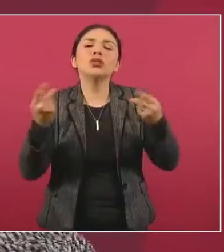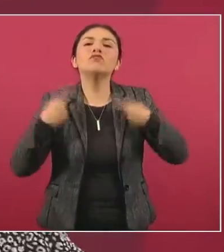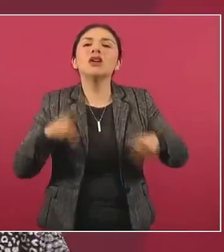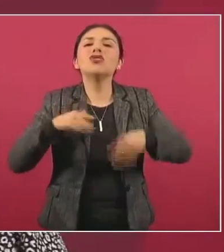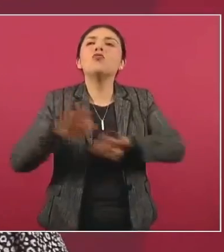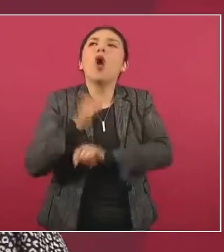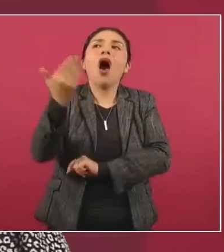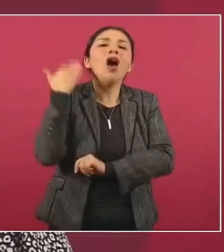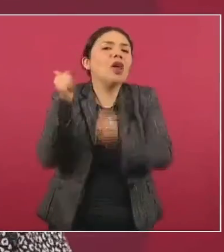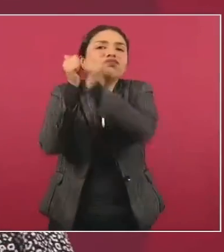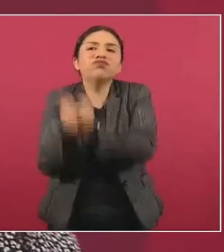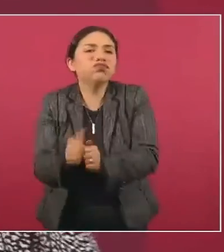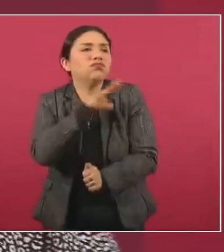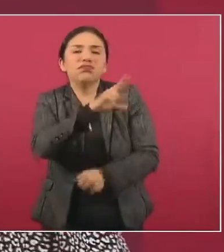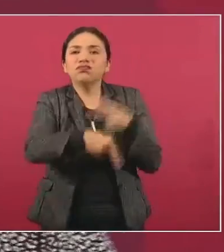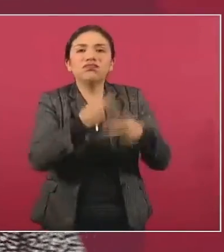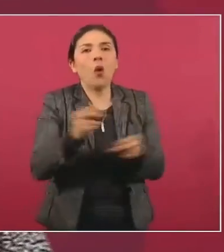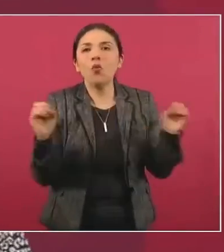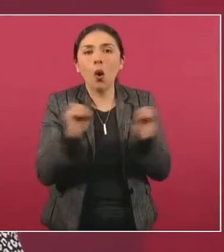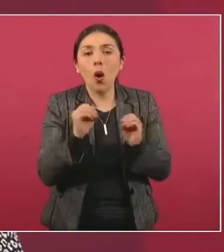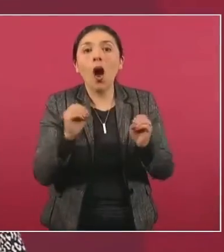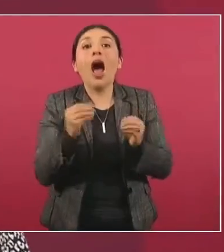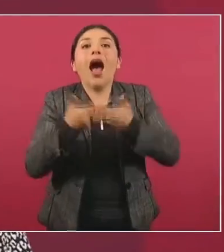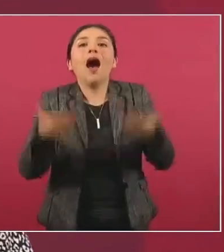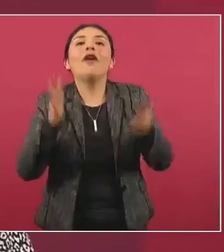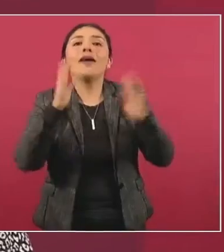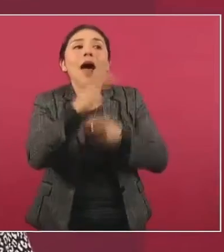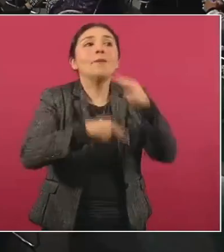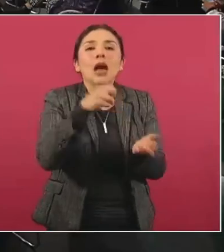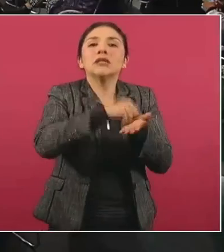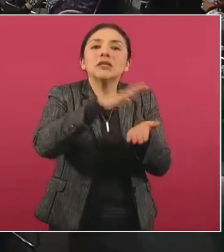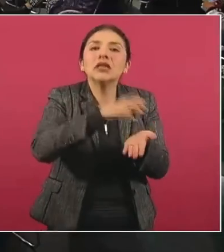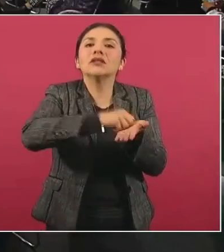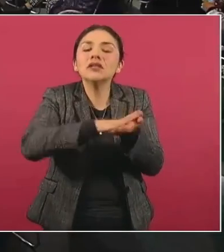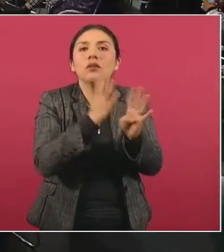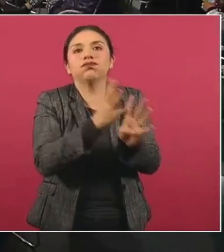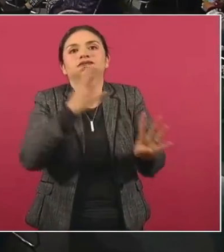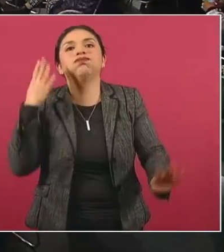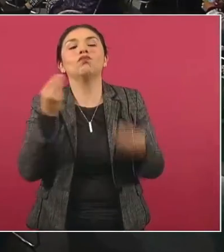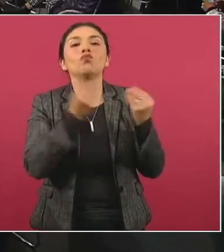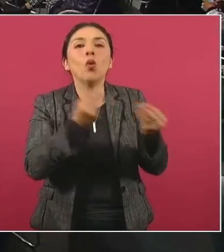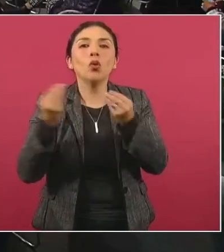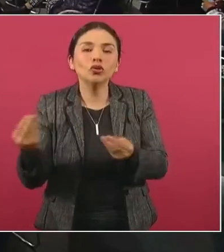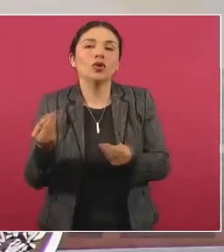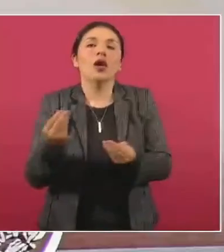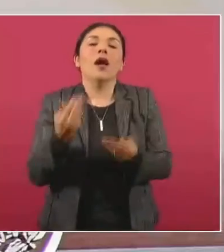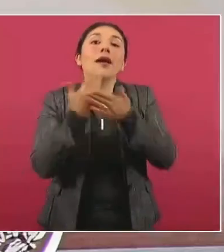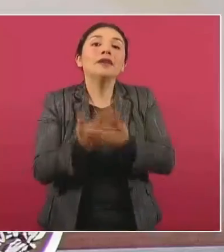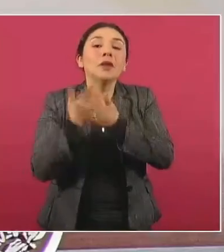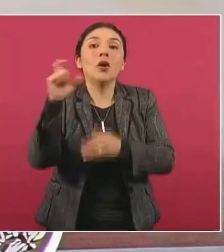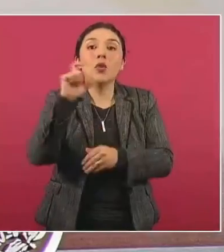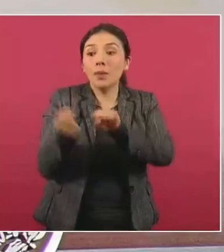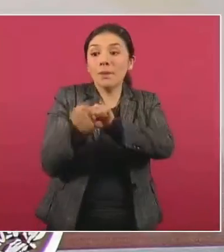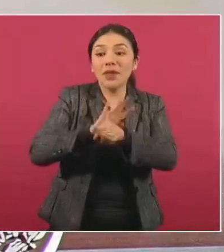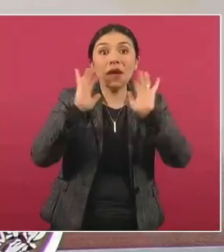estuvo en sus casas esperando que pasara la pandemia, y ahorita que ya viene la reactivación, pues se viene una